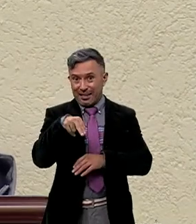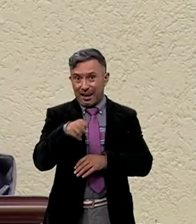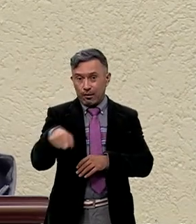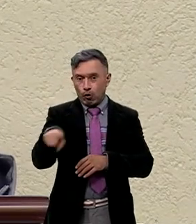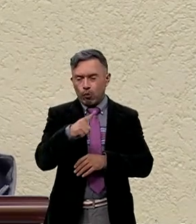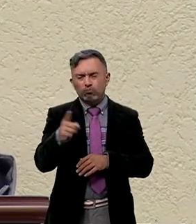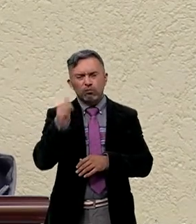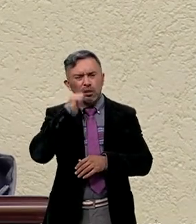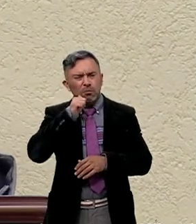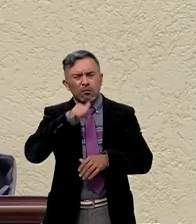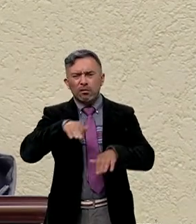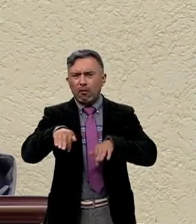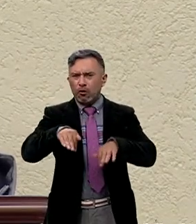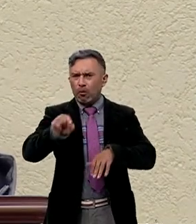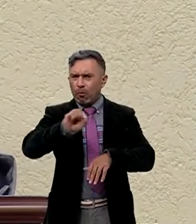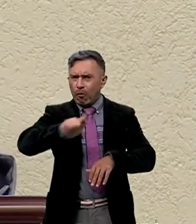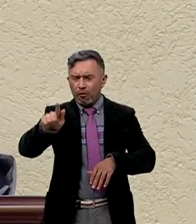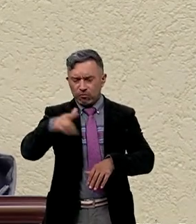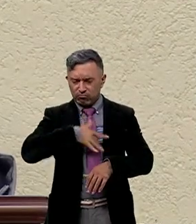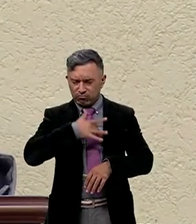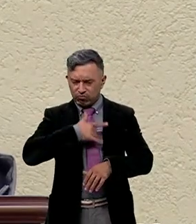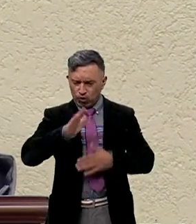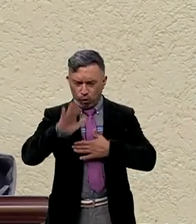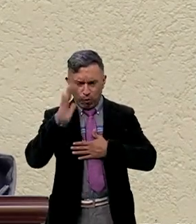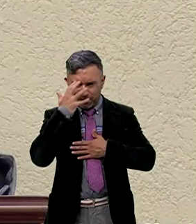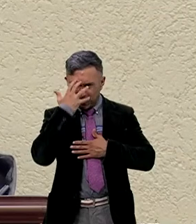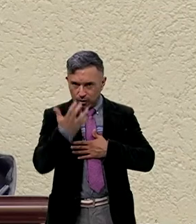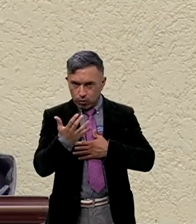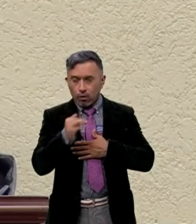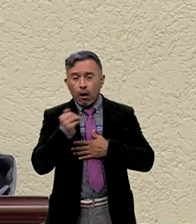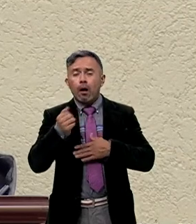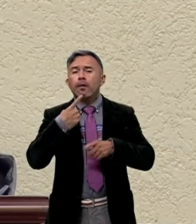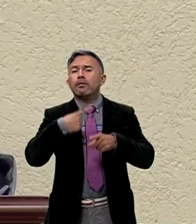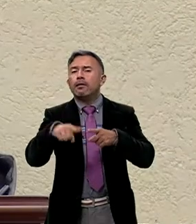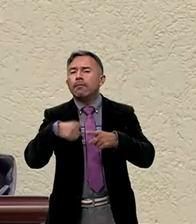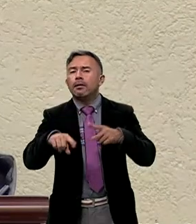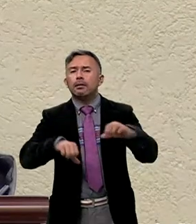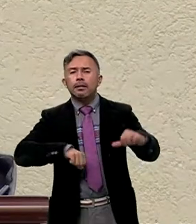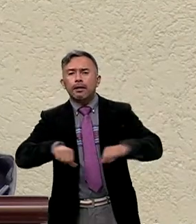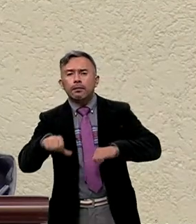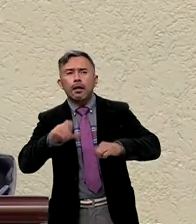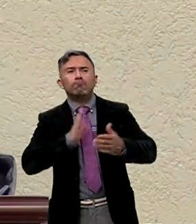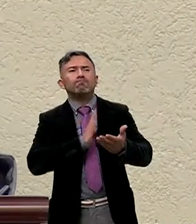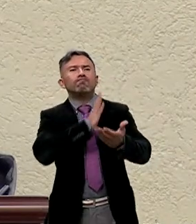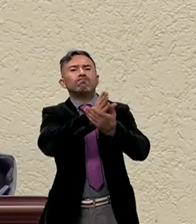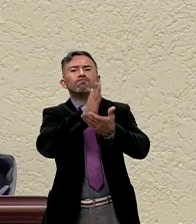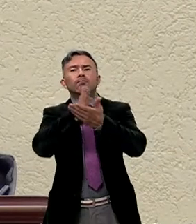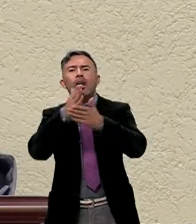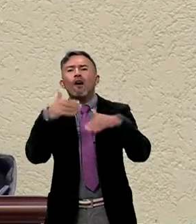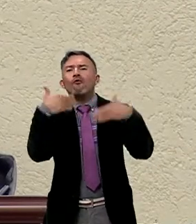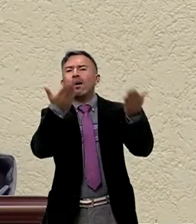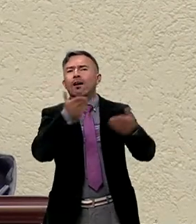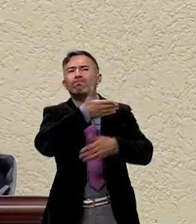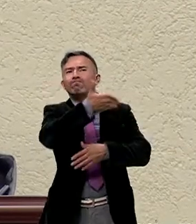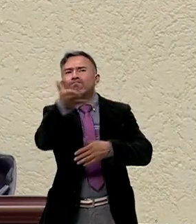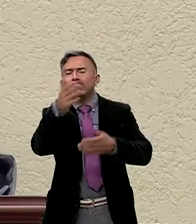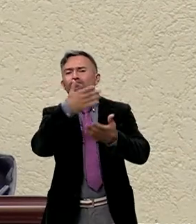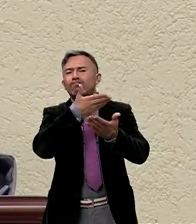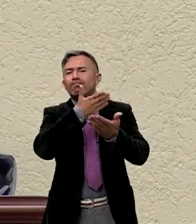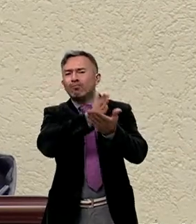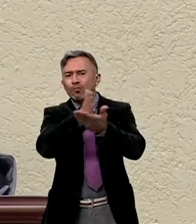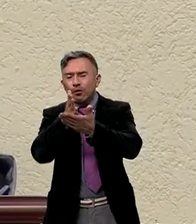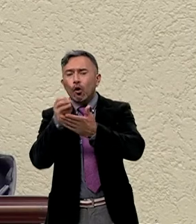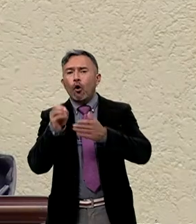le dieron legalidad y sincronía a cada una de las actividades realizadas en campo en las oficinas y en los medios de